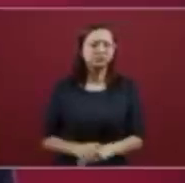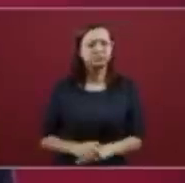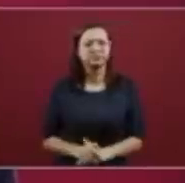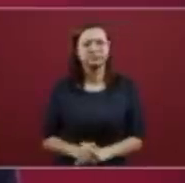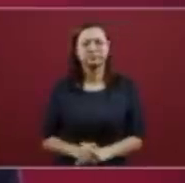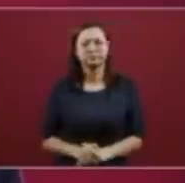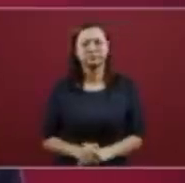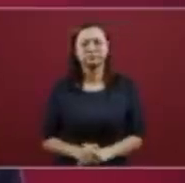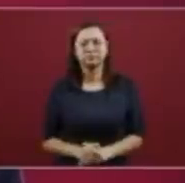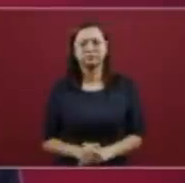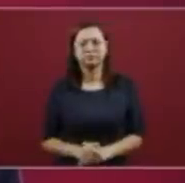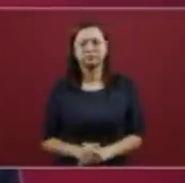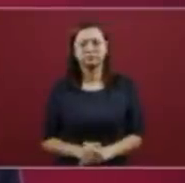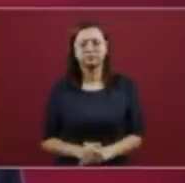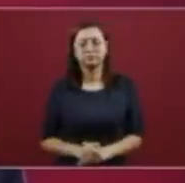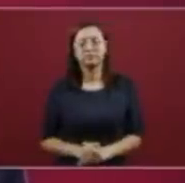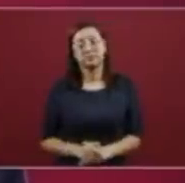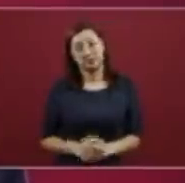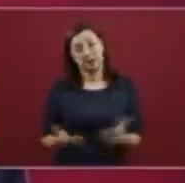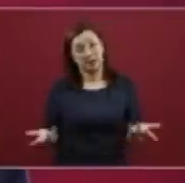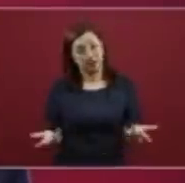Además, aprovecho